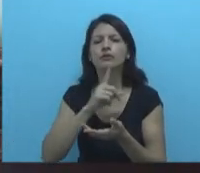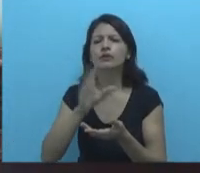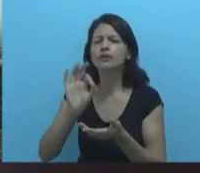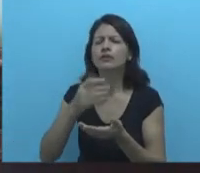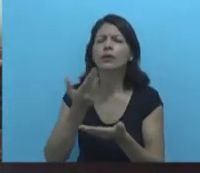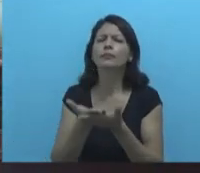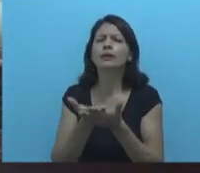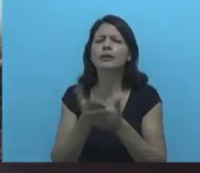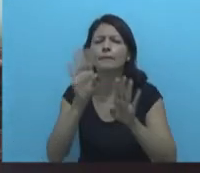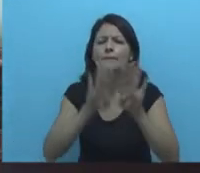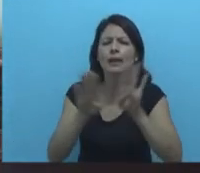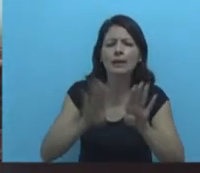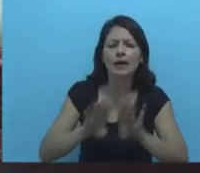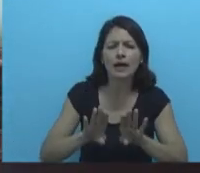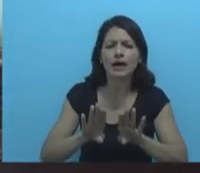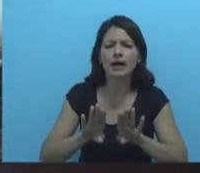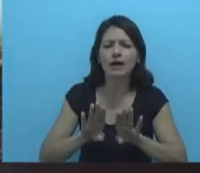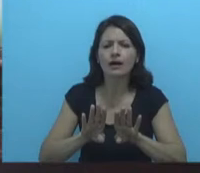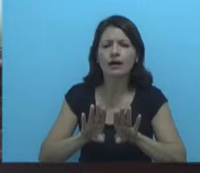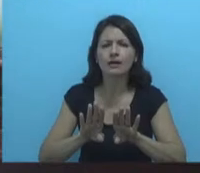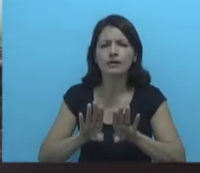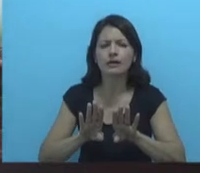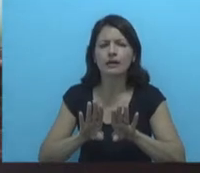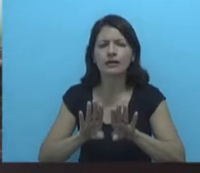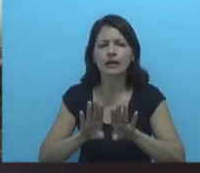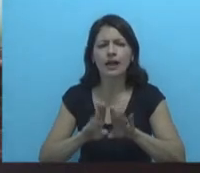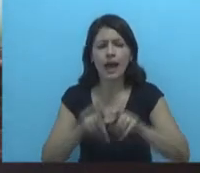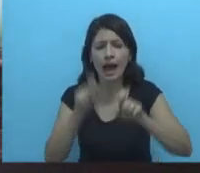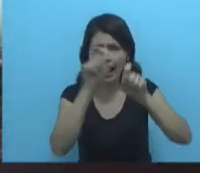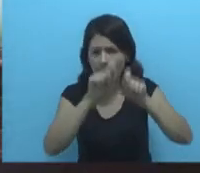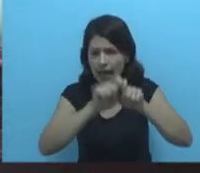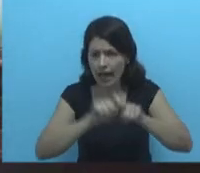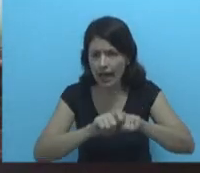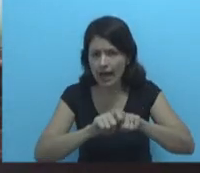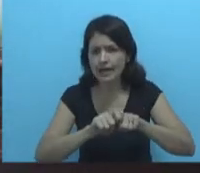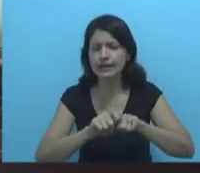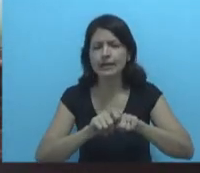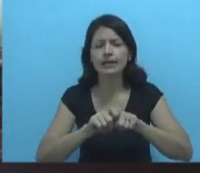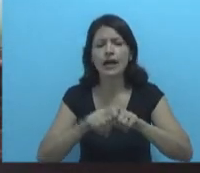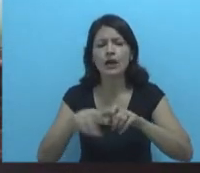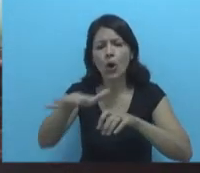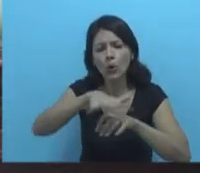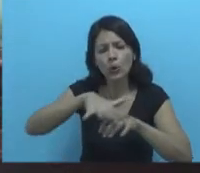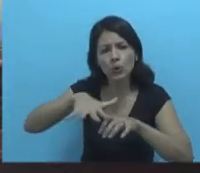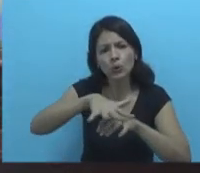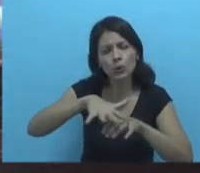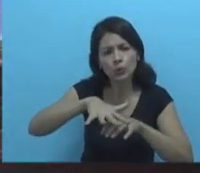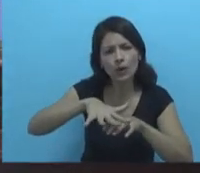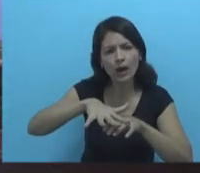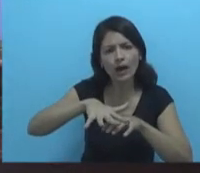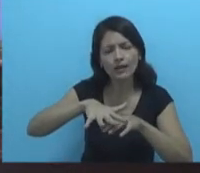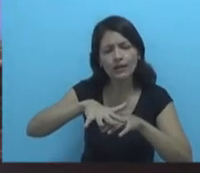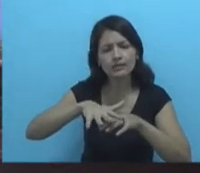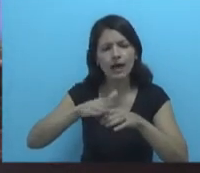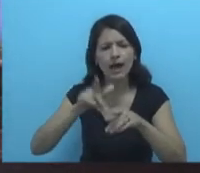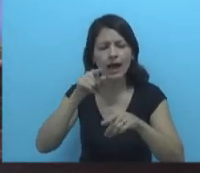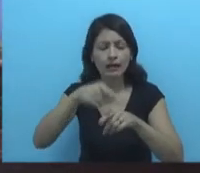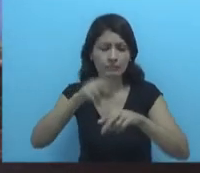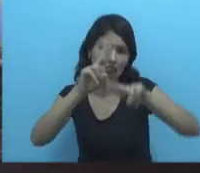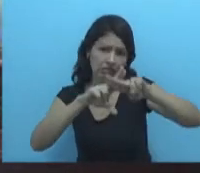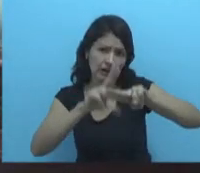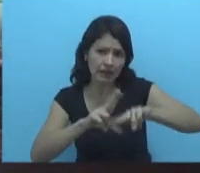y reforzar equipos de salud e instalaciones adecuadas para atender la rehabilitación de los pacientes con síndrome post-COVID.